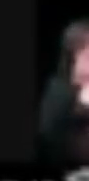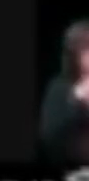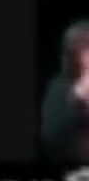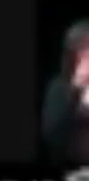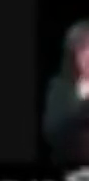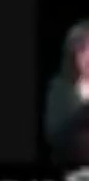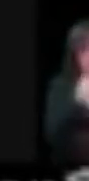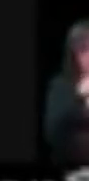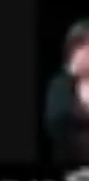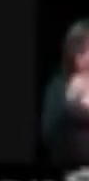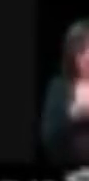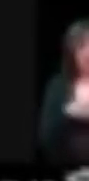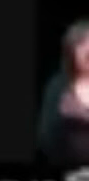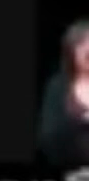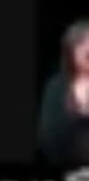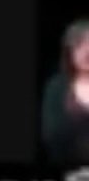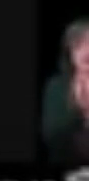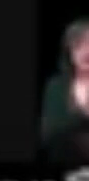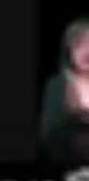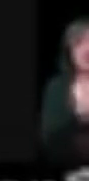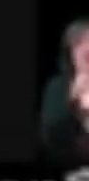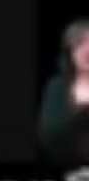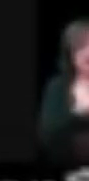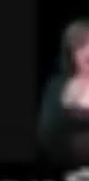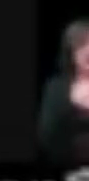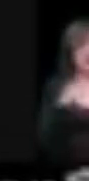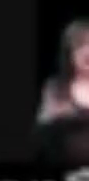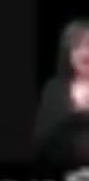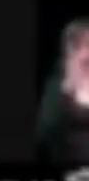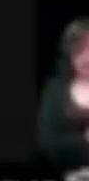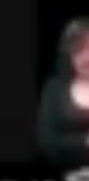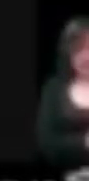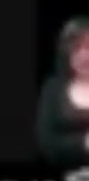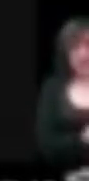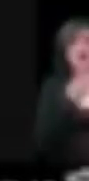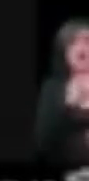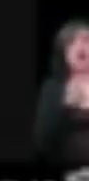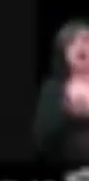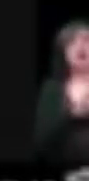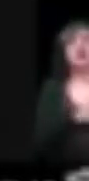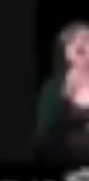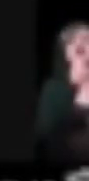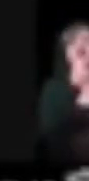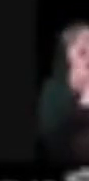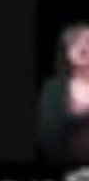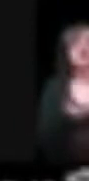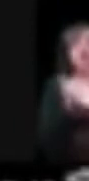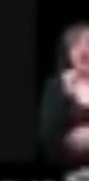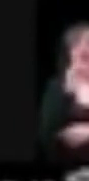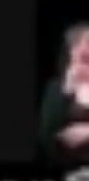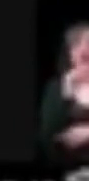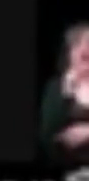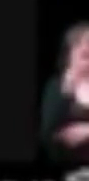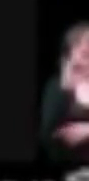los derechos a los que acceden las personas que se unen en matrimonio es la adopción de menores. Y es precisamente